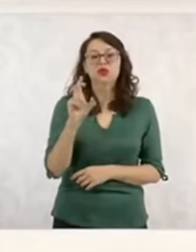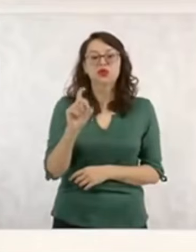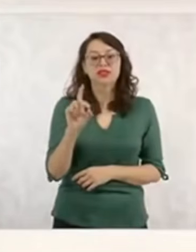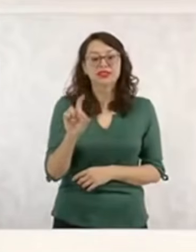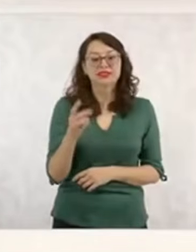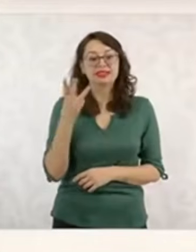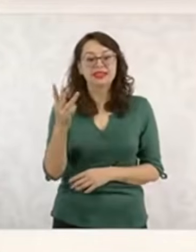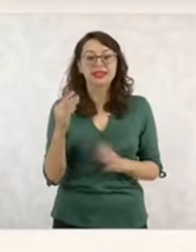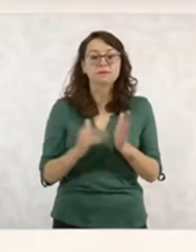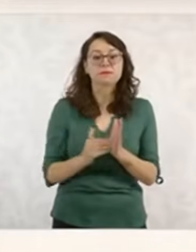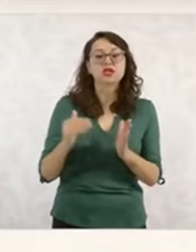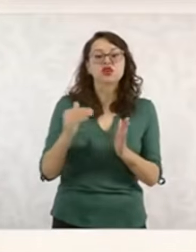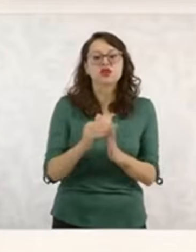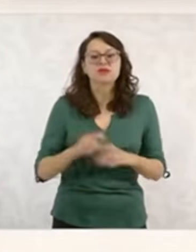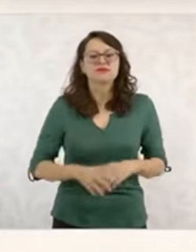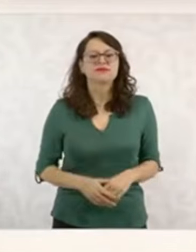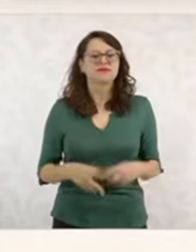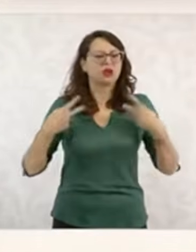el momento